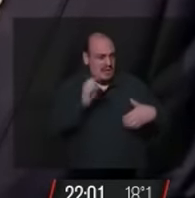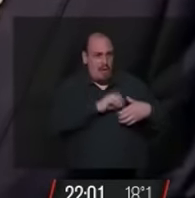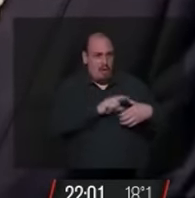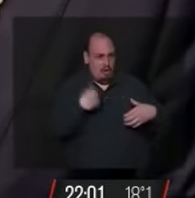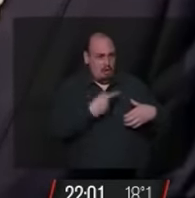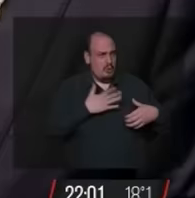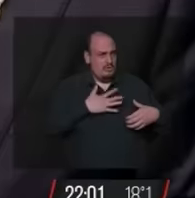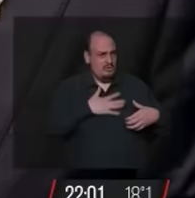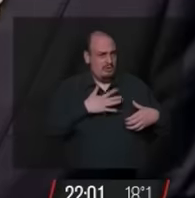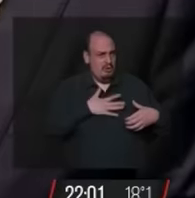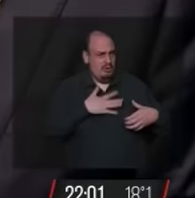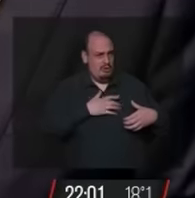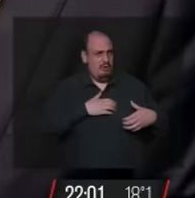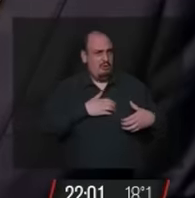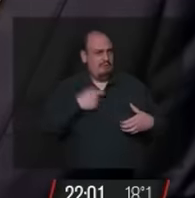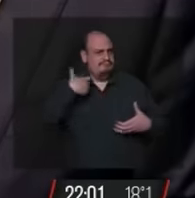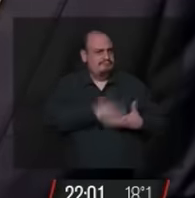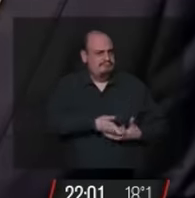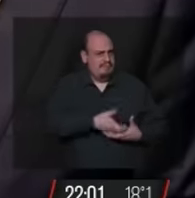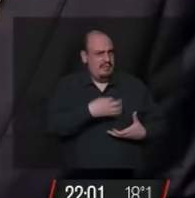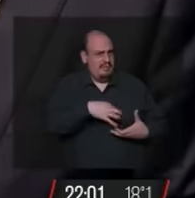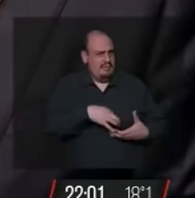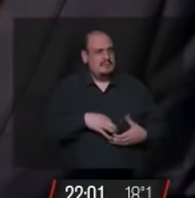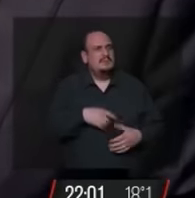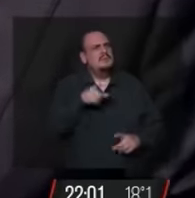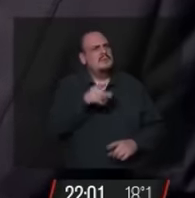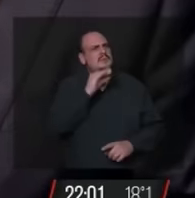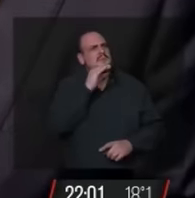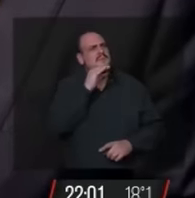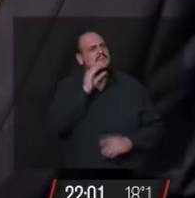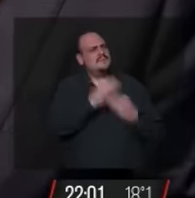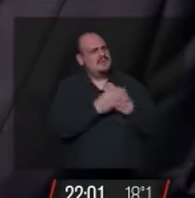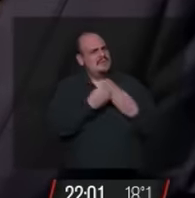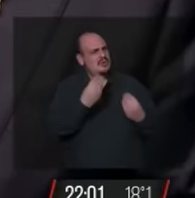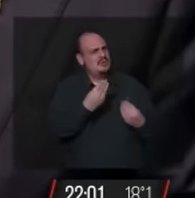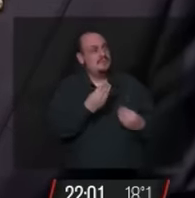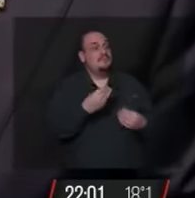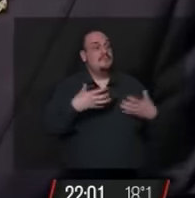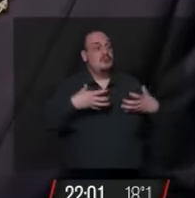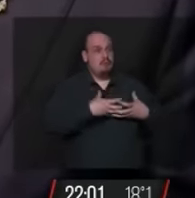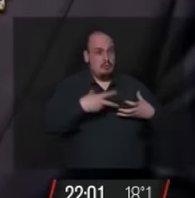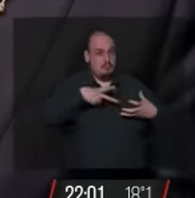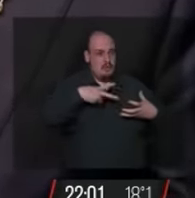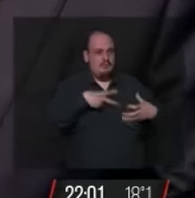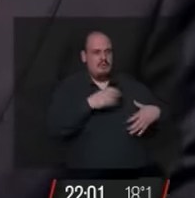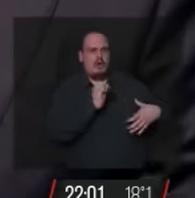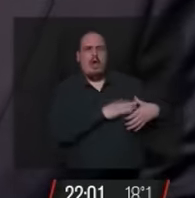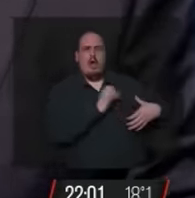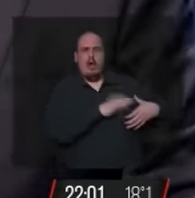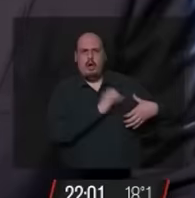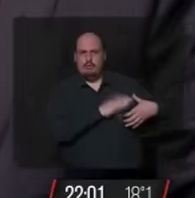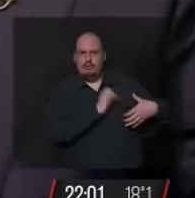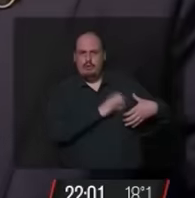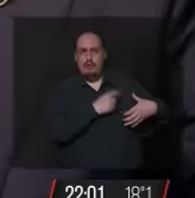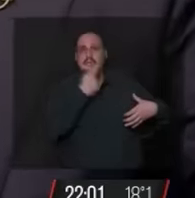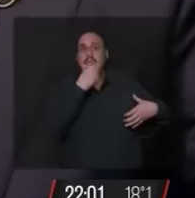interno. El problema es que, ¿sabe qué, ministro? El sector privado ahorra un montón en Argentina. Si usted corrige por participación en